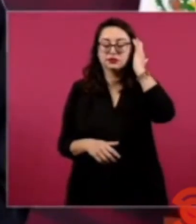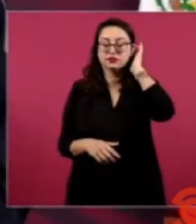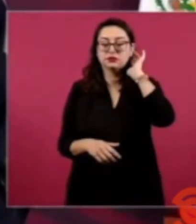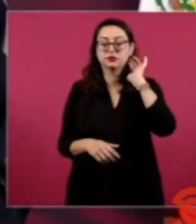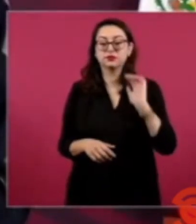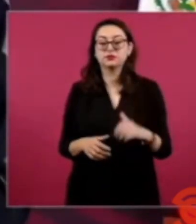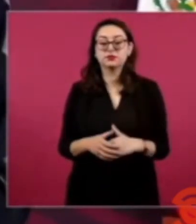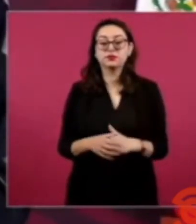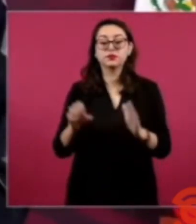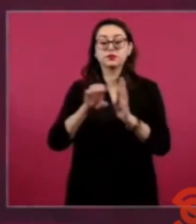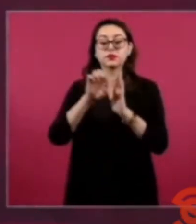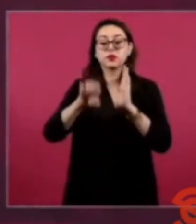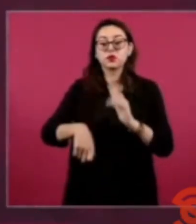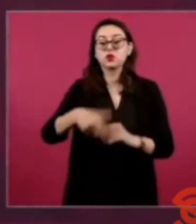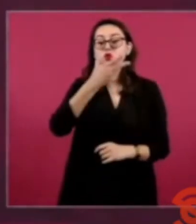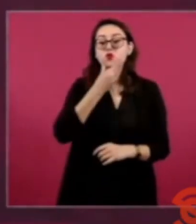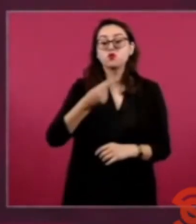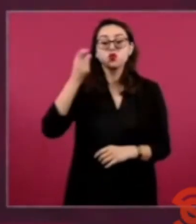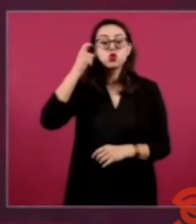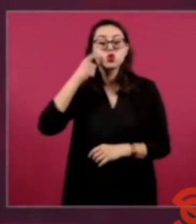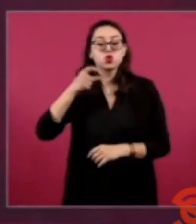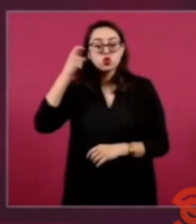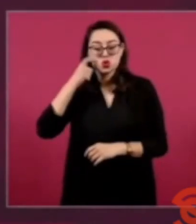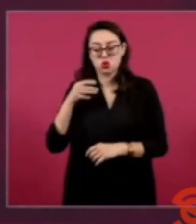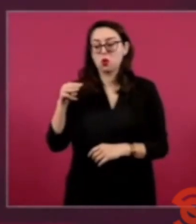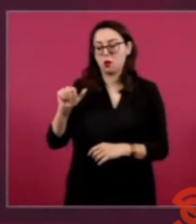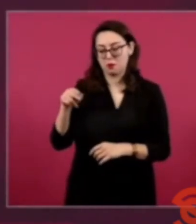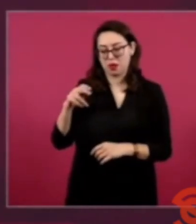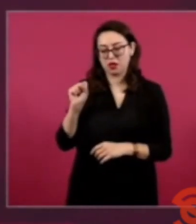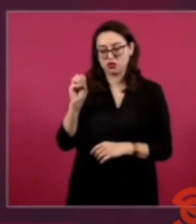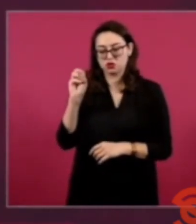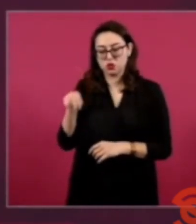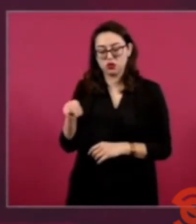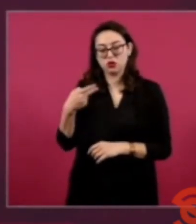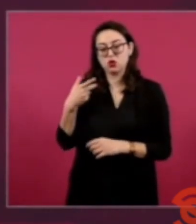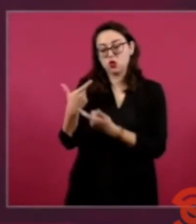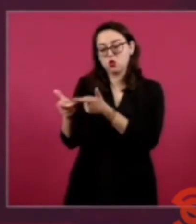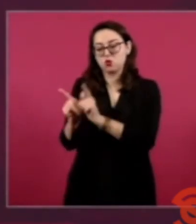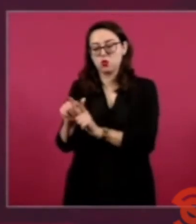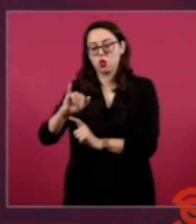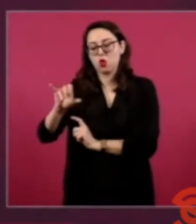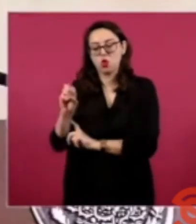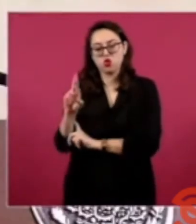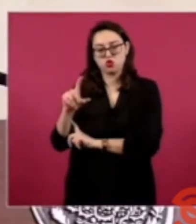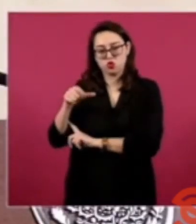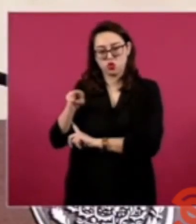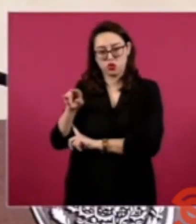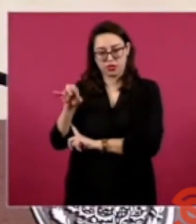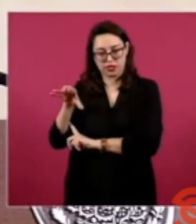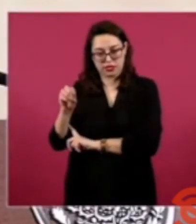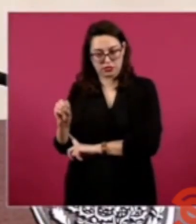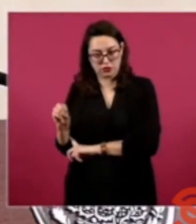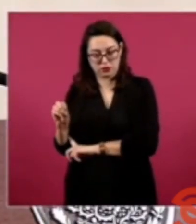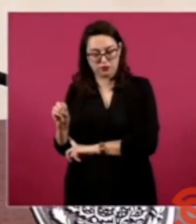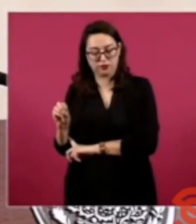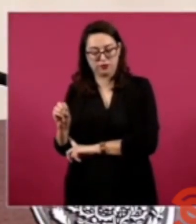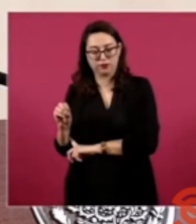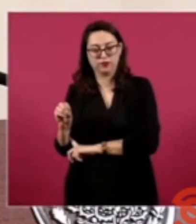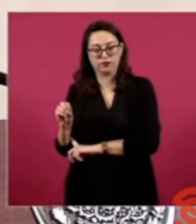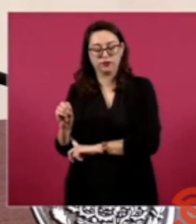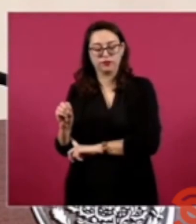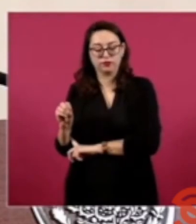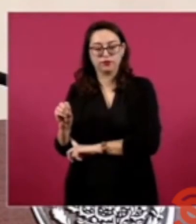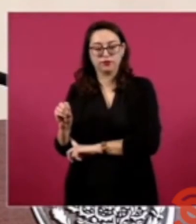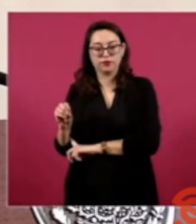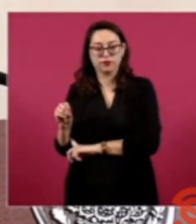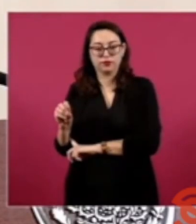Vicente Guerrero era yorquino, ¿sí? El Partido Conservador